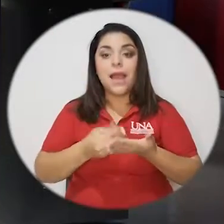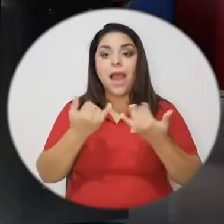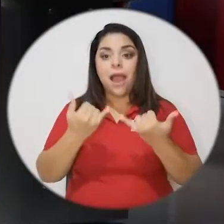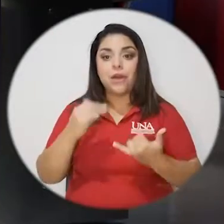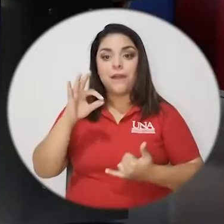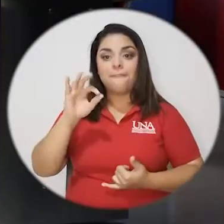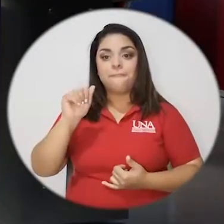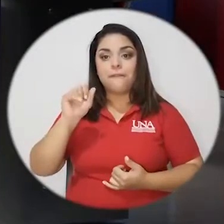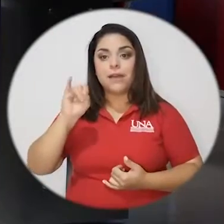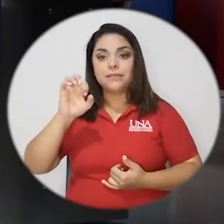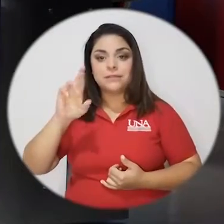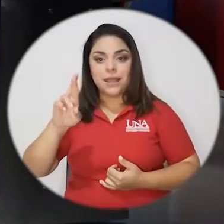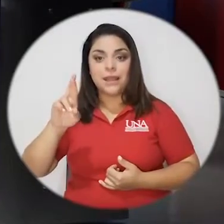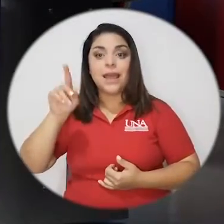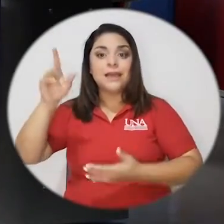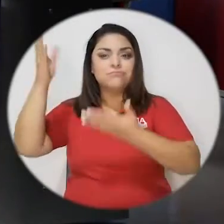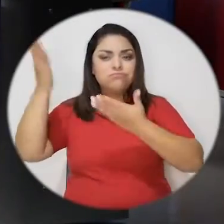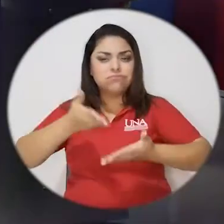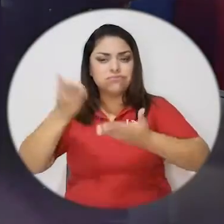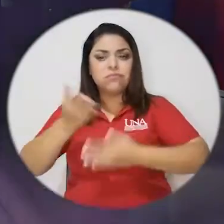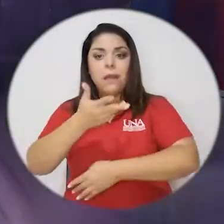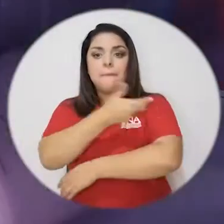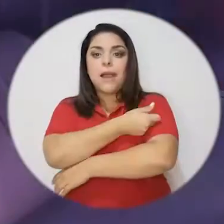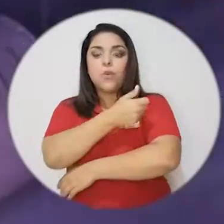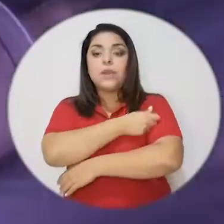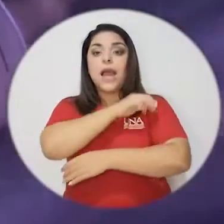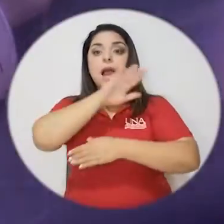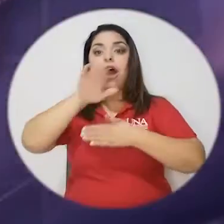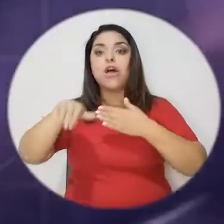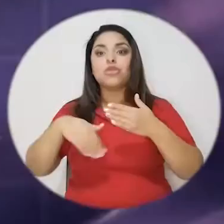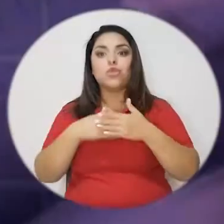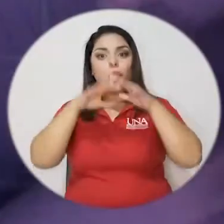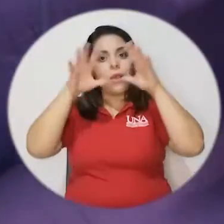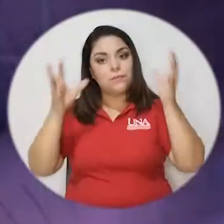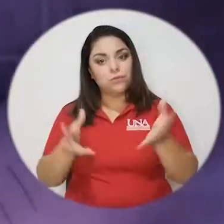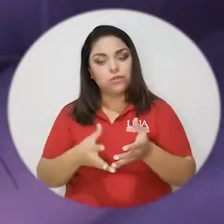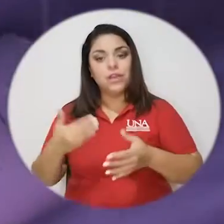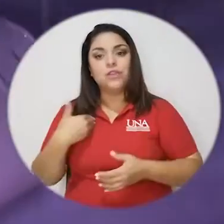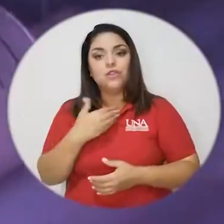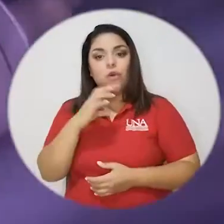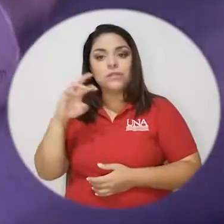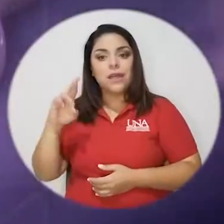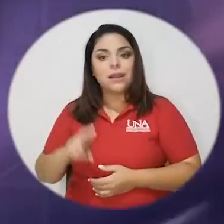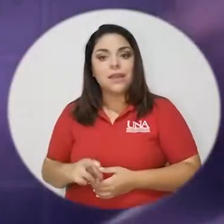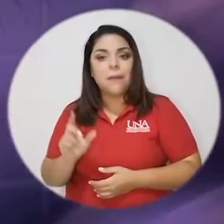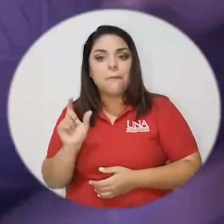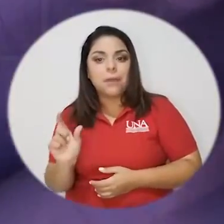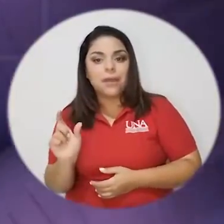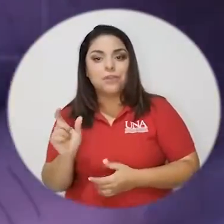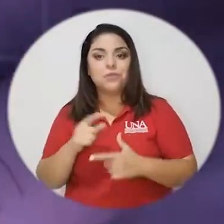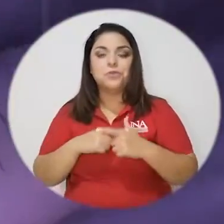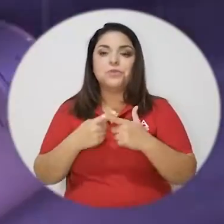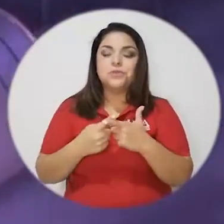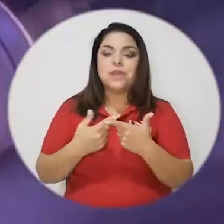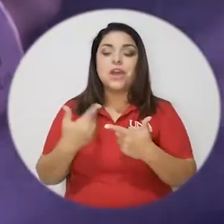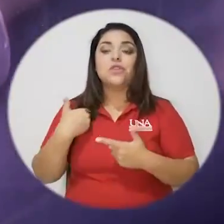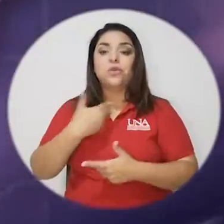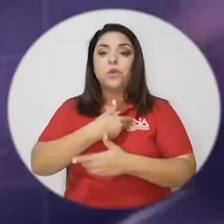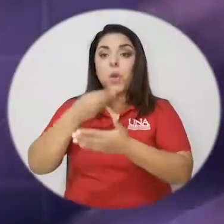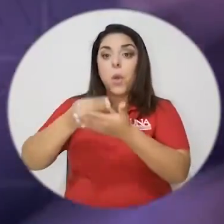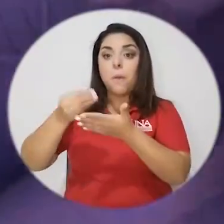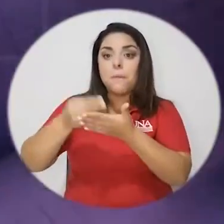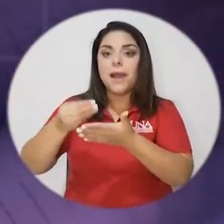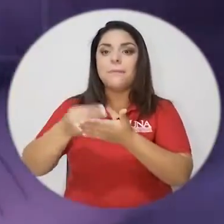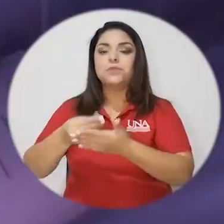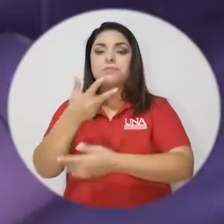Entonces, en este momento Pfizer está supliéndole vacunas a todo el mundo y nosotros somos una pequeña parte de ese mundo, que